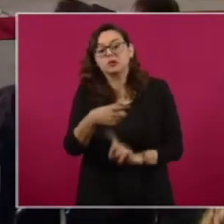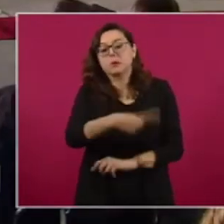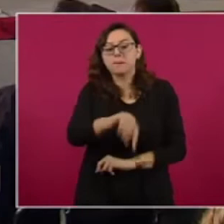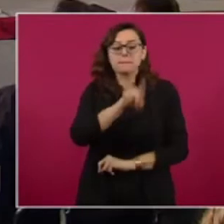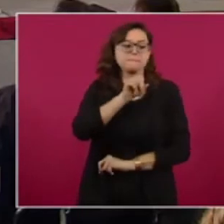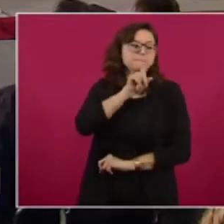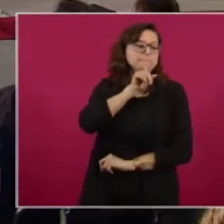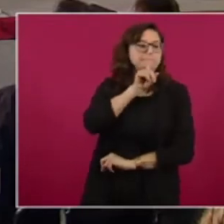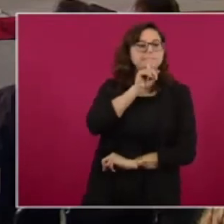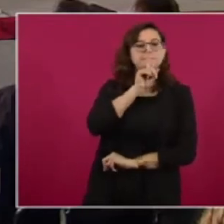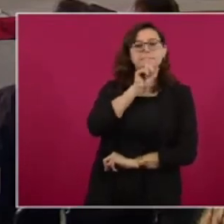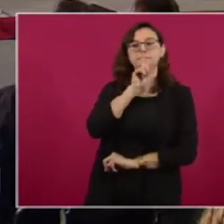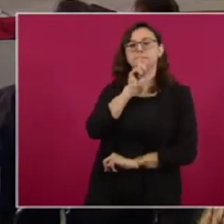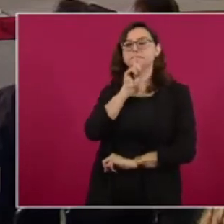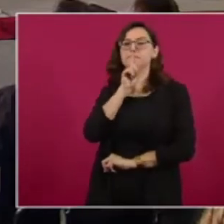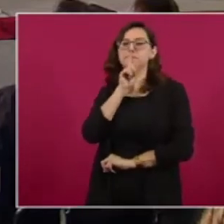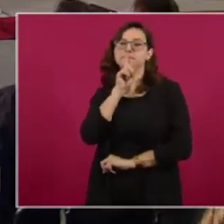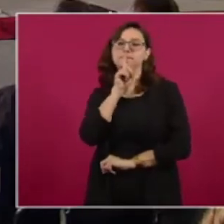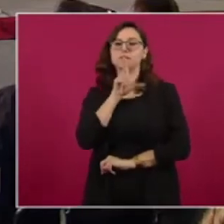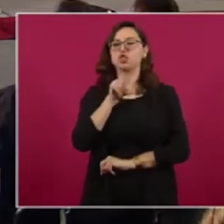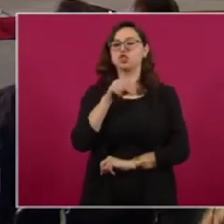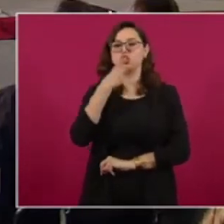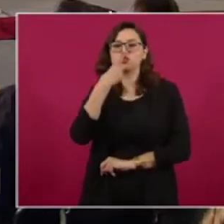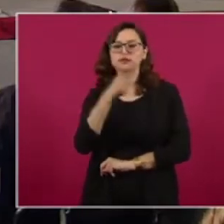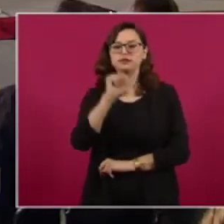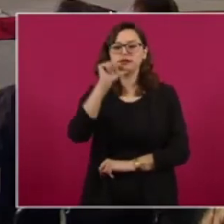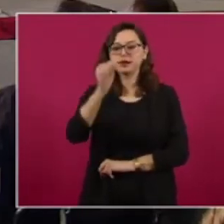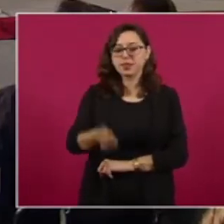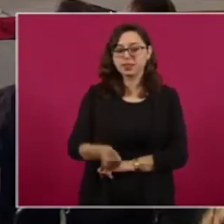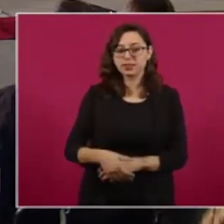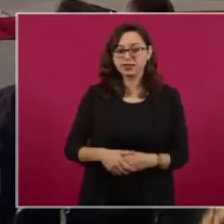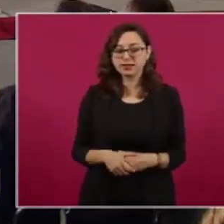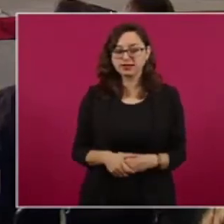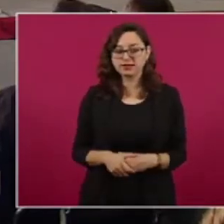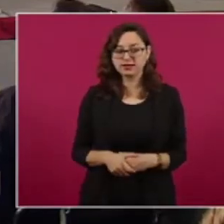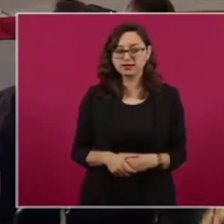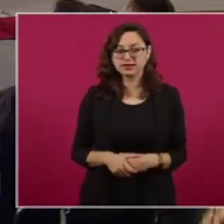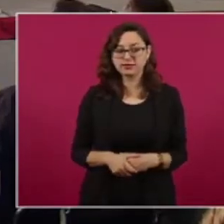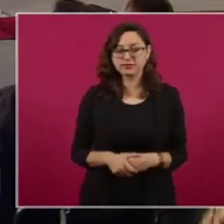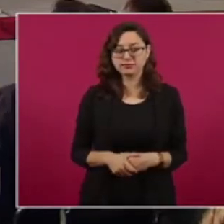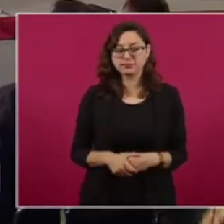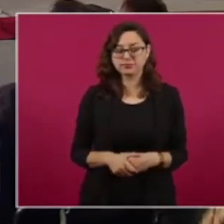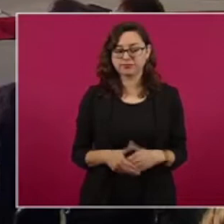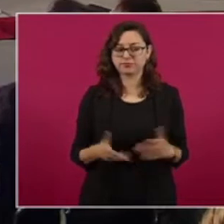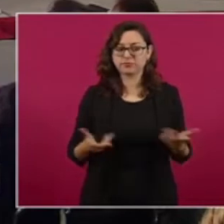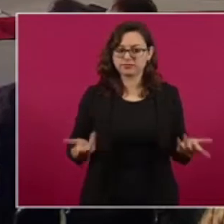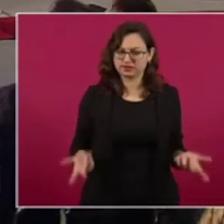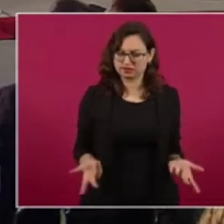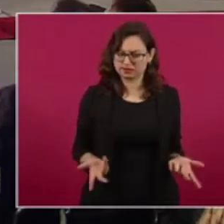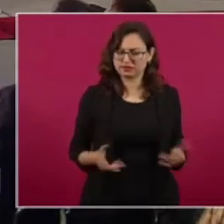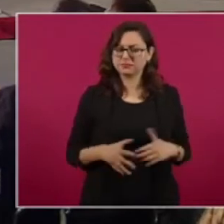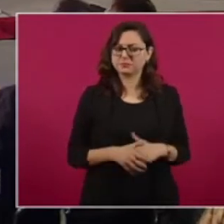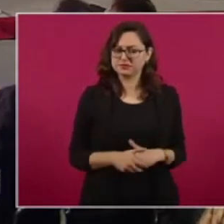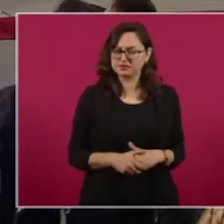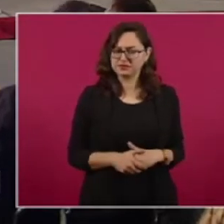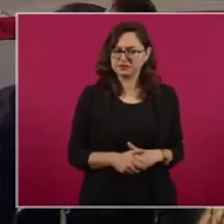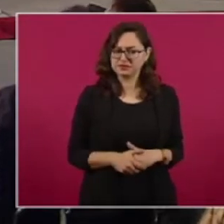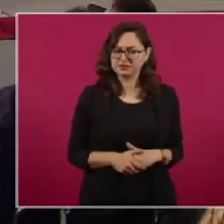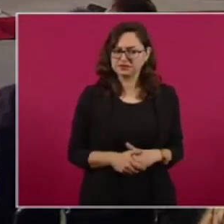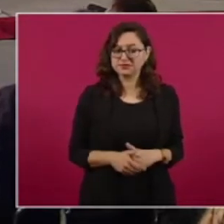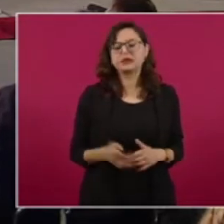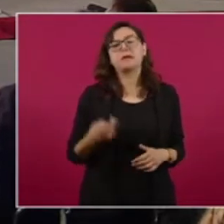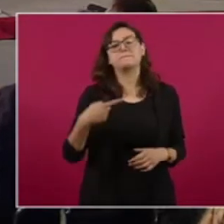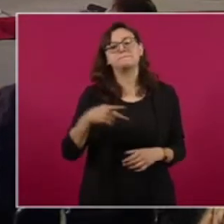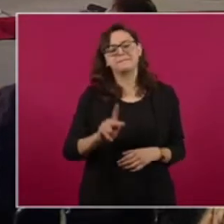Pero vámonos a responsabilidades,